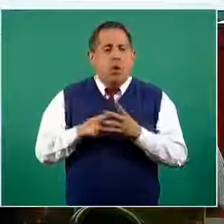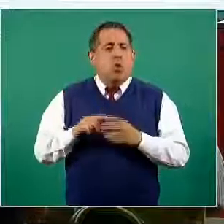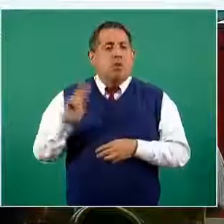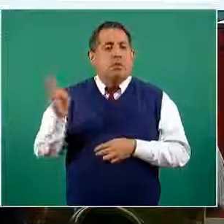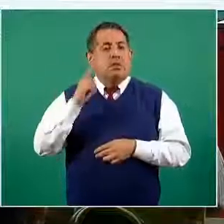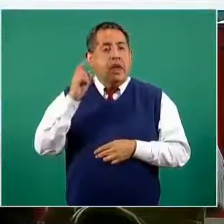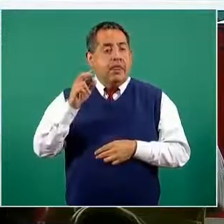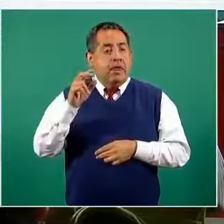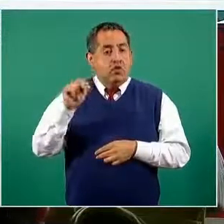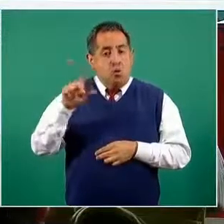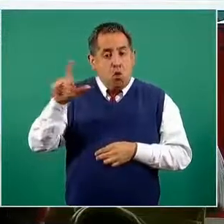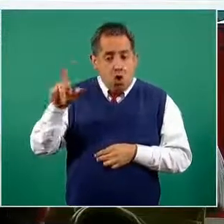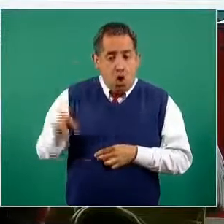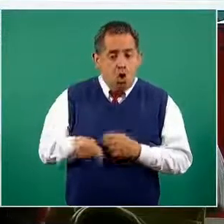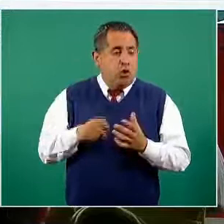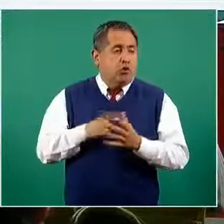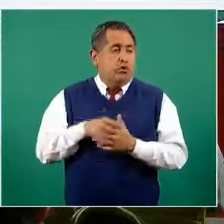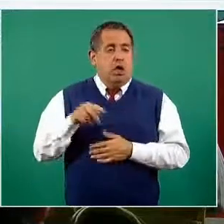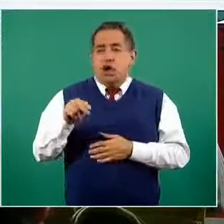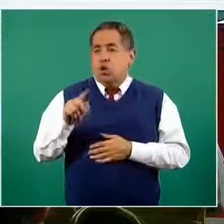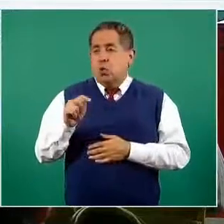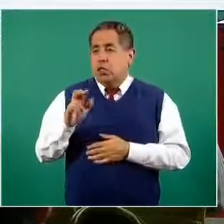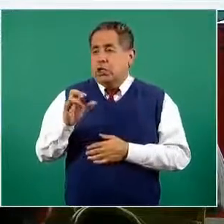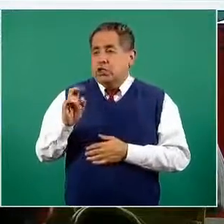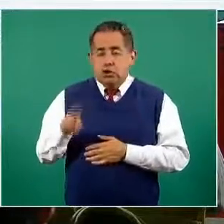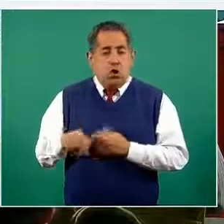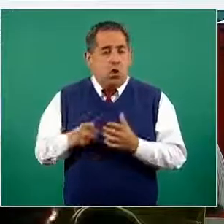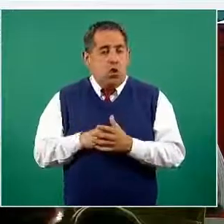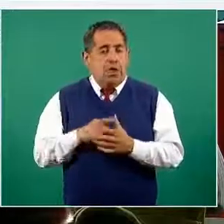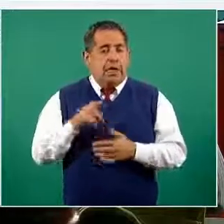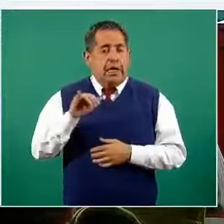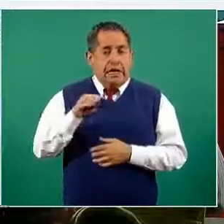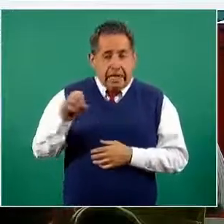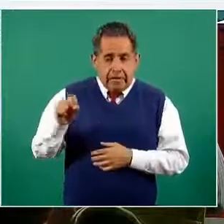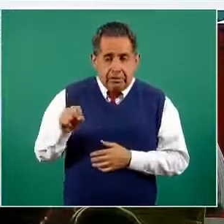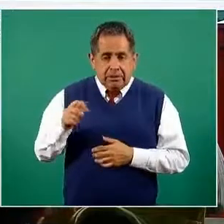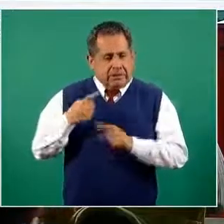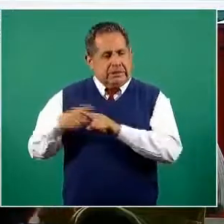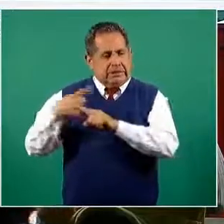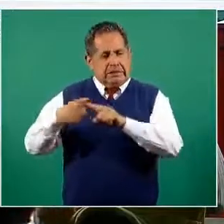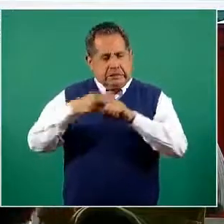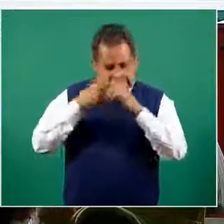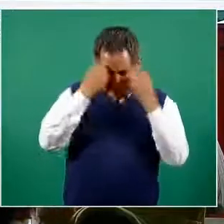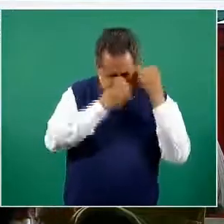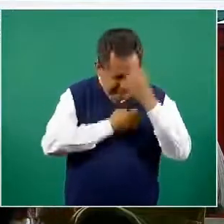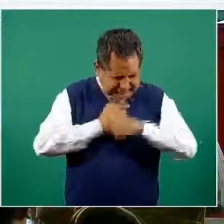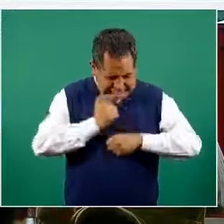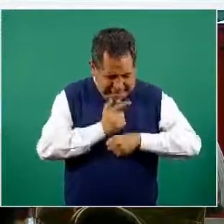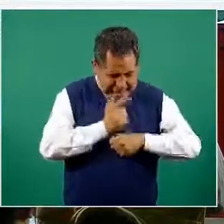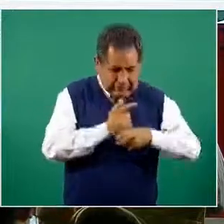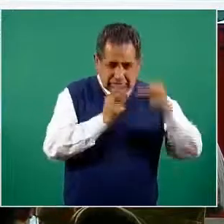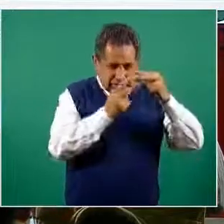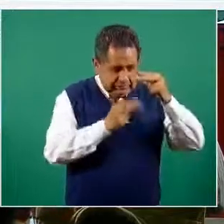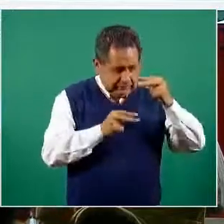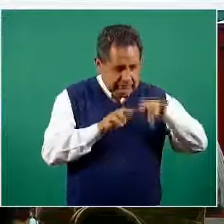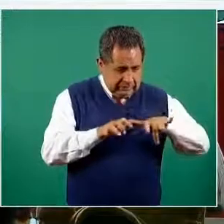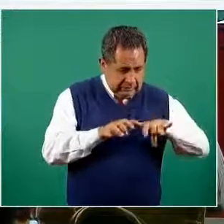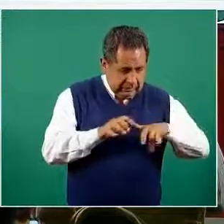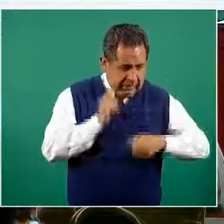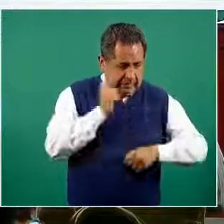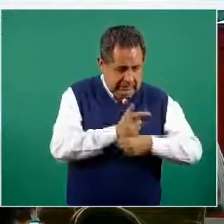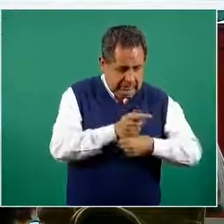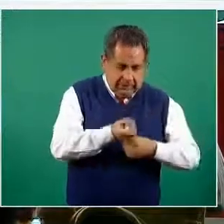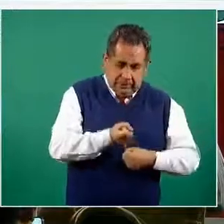León, en nutrición, en el IMSS, ¿ok? Todas estas secuencias se han depositado